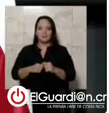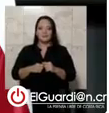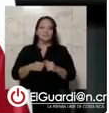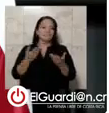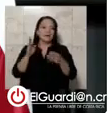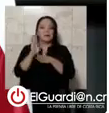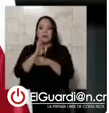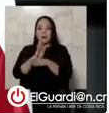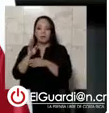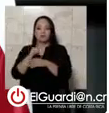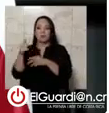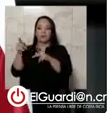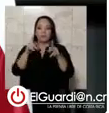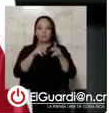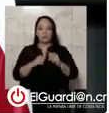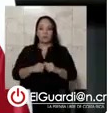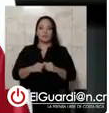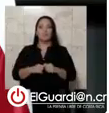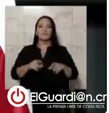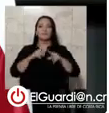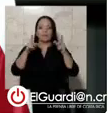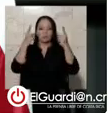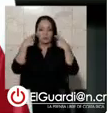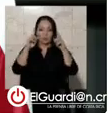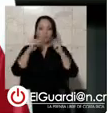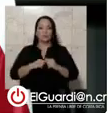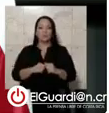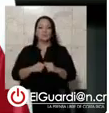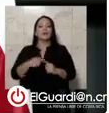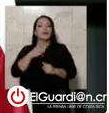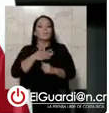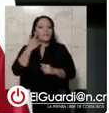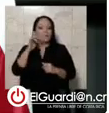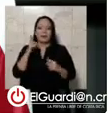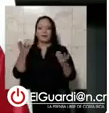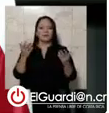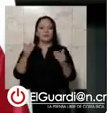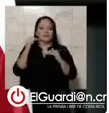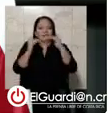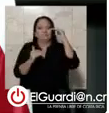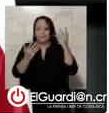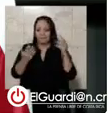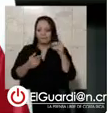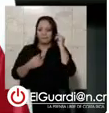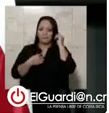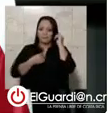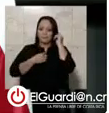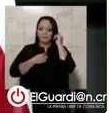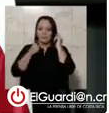bancos y otras personas, pero se logró. A mí me parece desproporcionado el costo a la